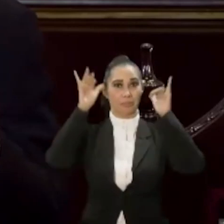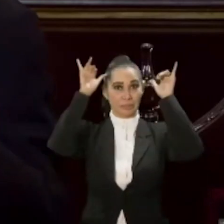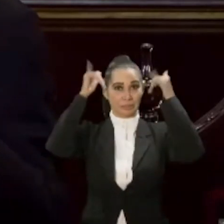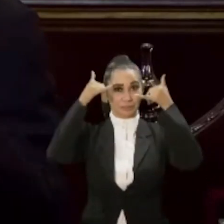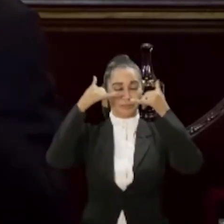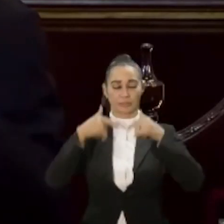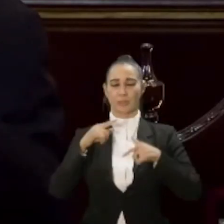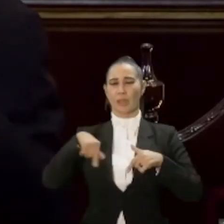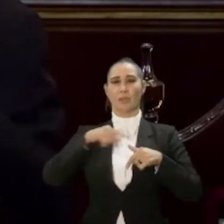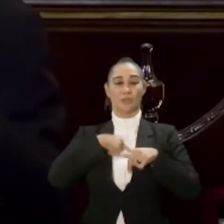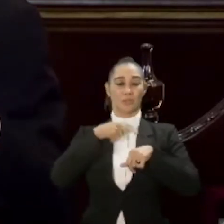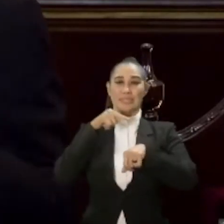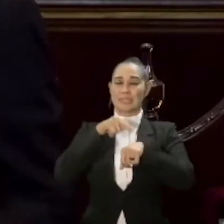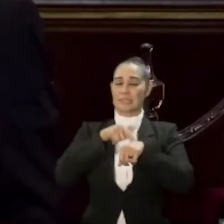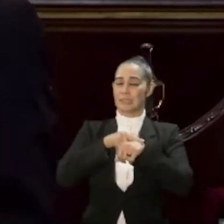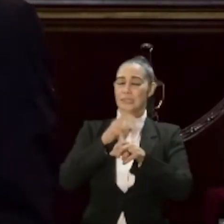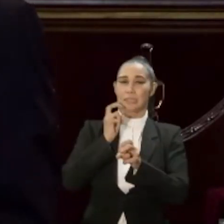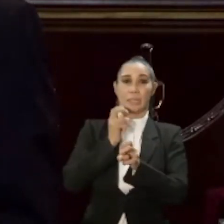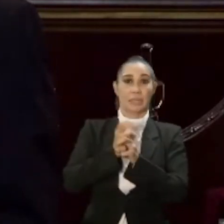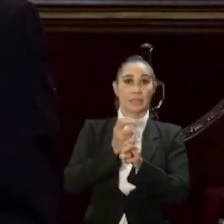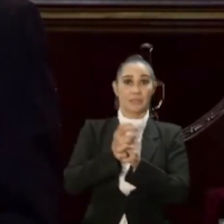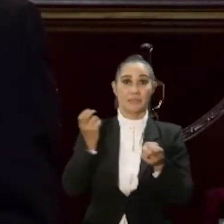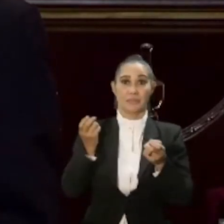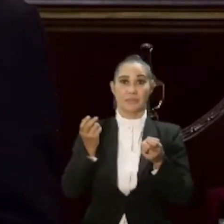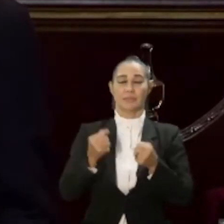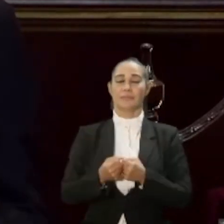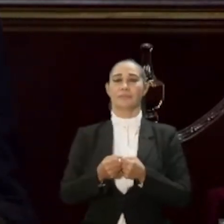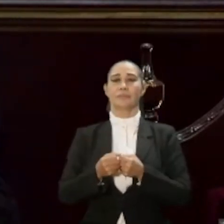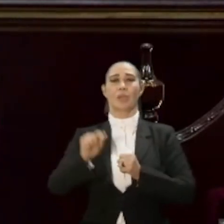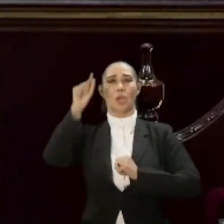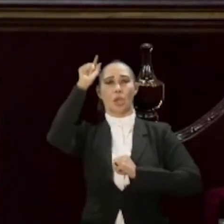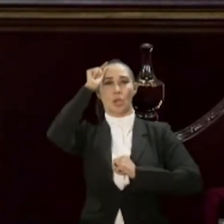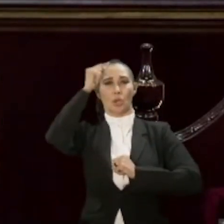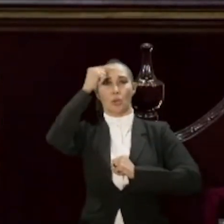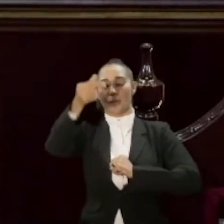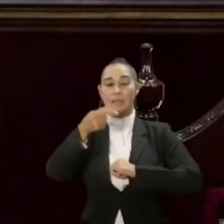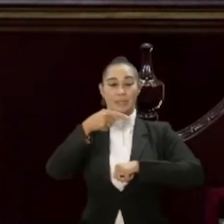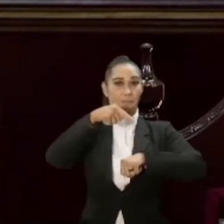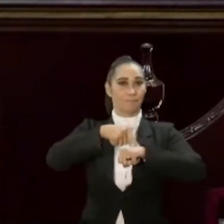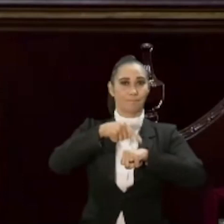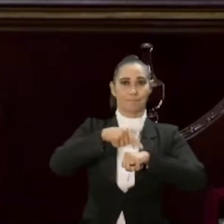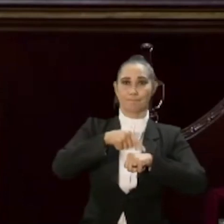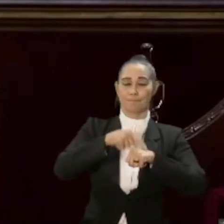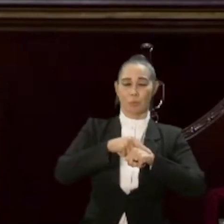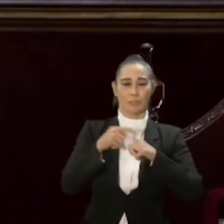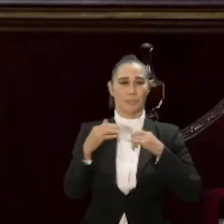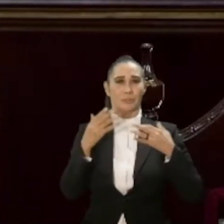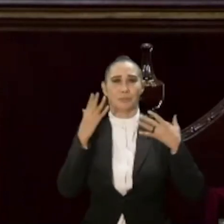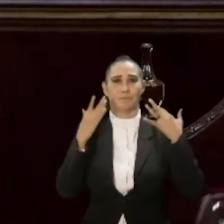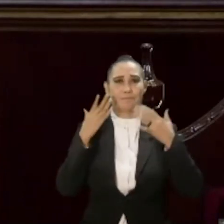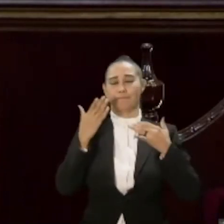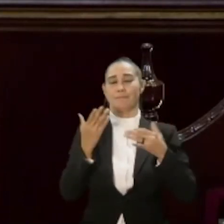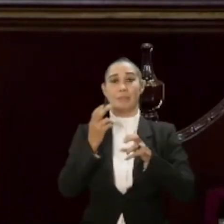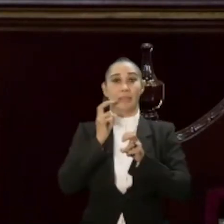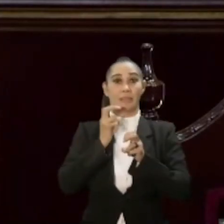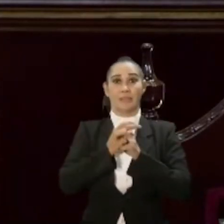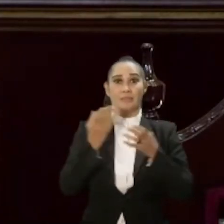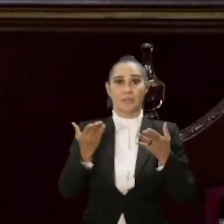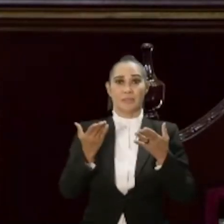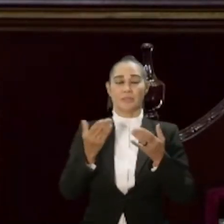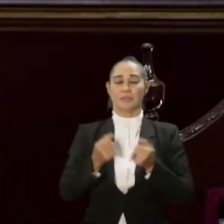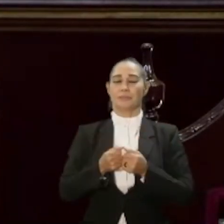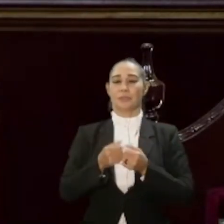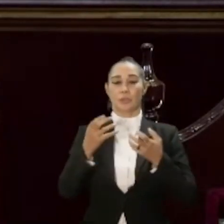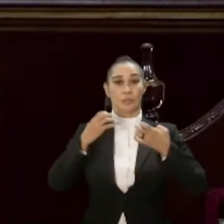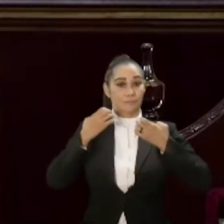y gestionar tiempos complicados. Gobernamos en momentos de alta incertidumbre y complejidad, donde